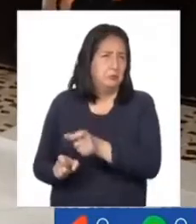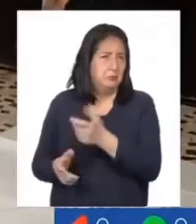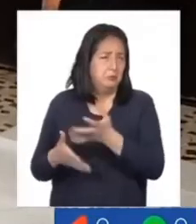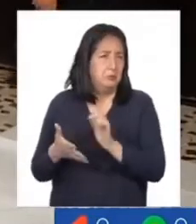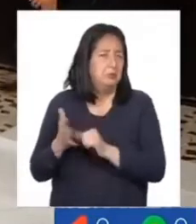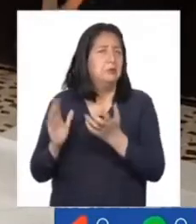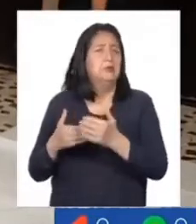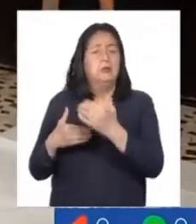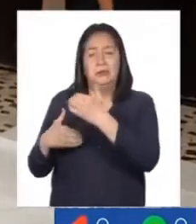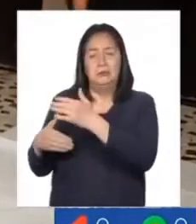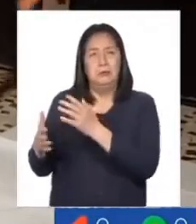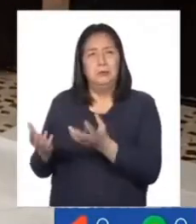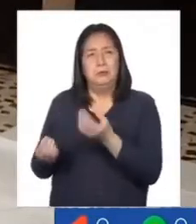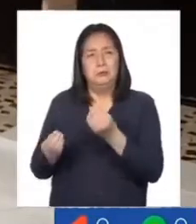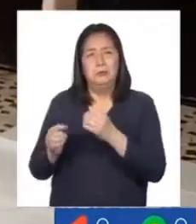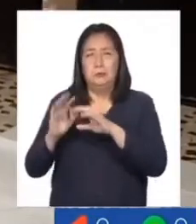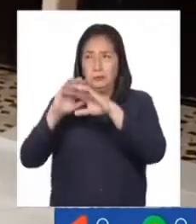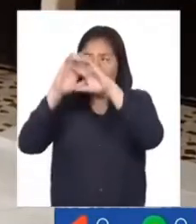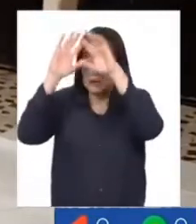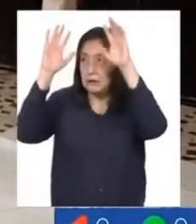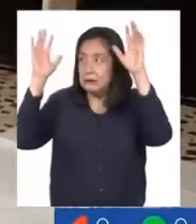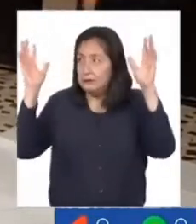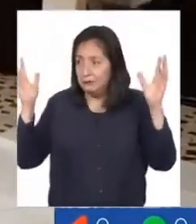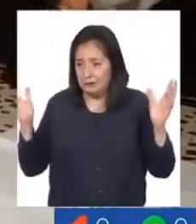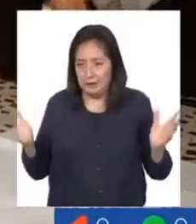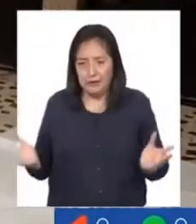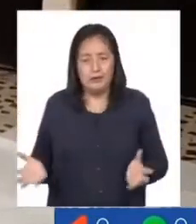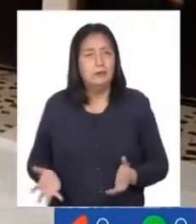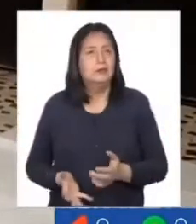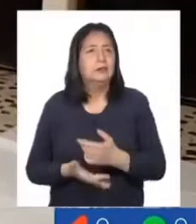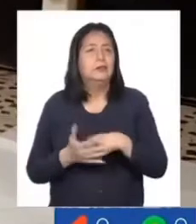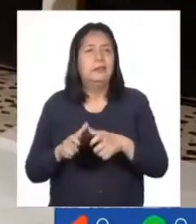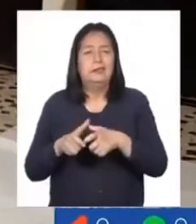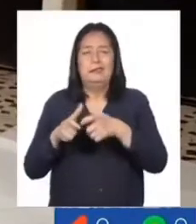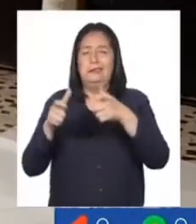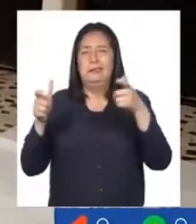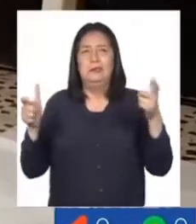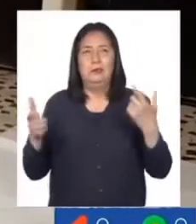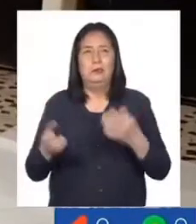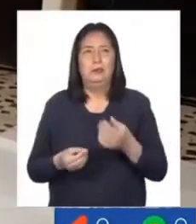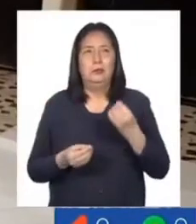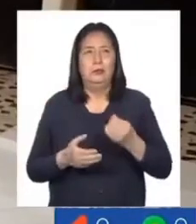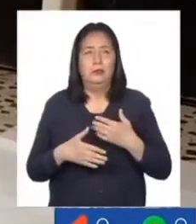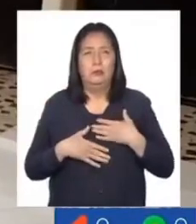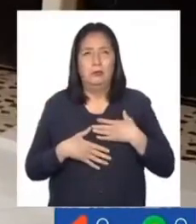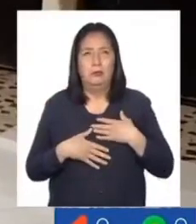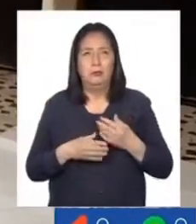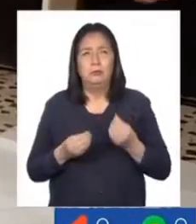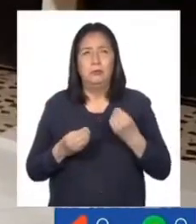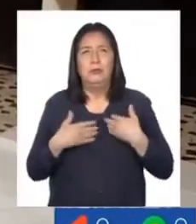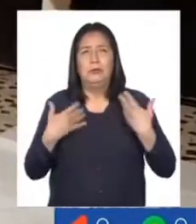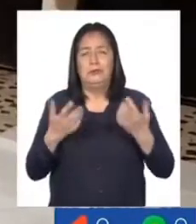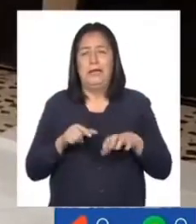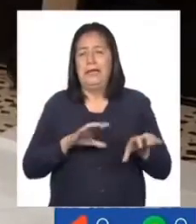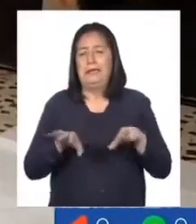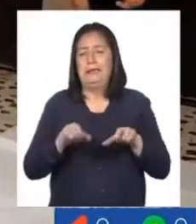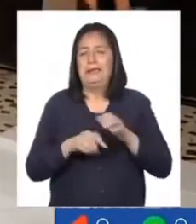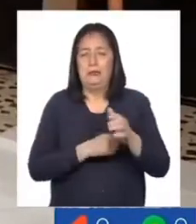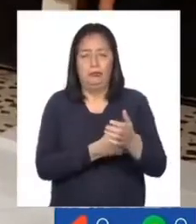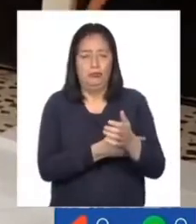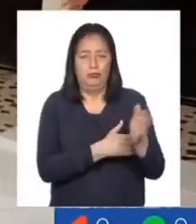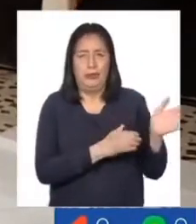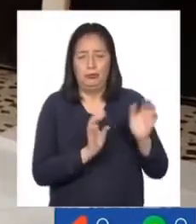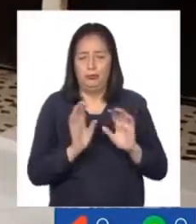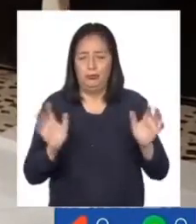Está delimitado por una esfera imaginaria, tan grande como la distancia que logres extendiendo los